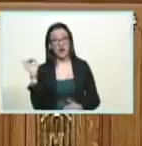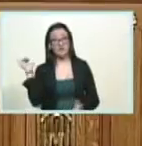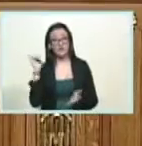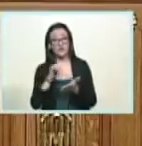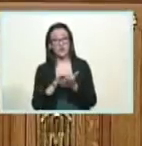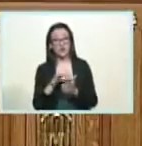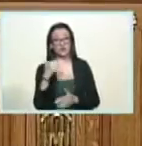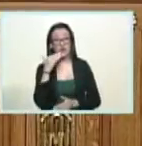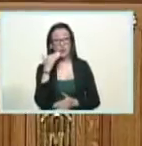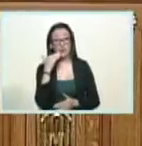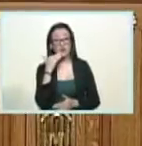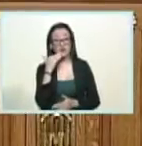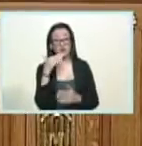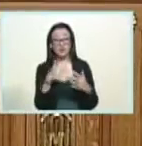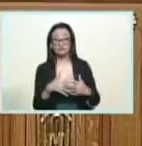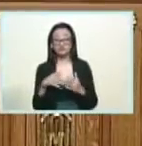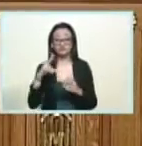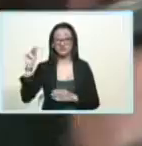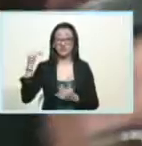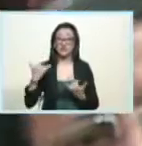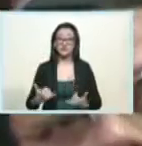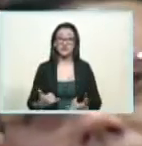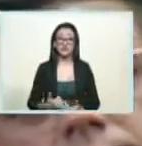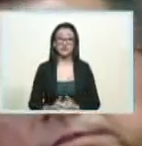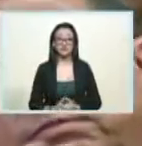para Estados Unidos a esta hora.